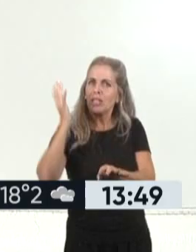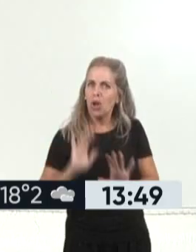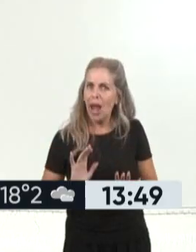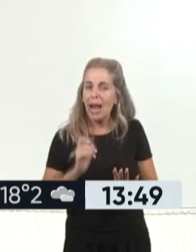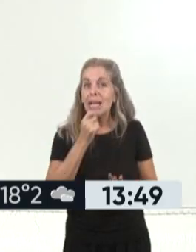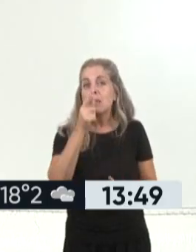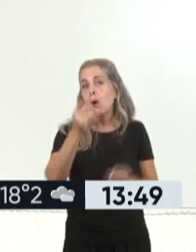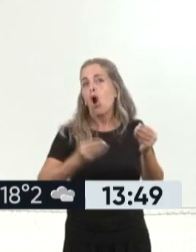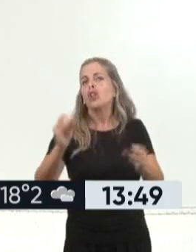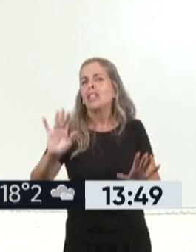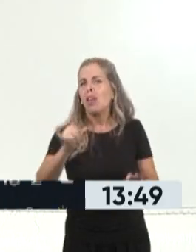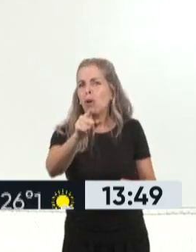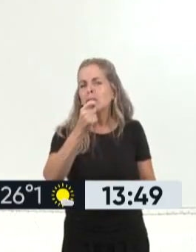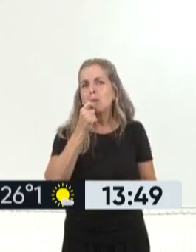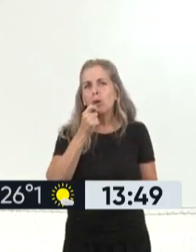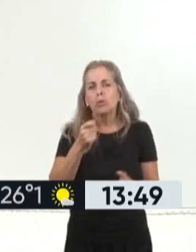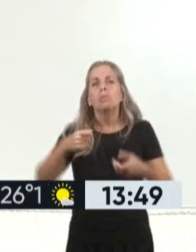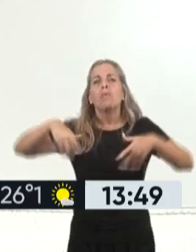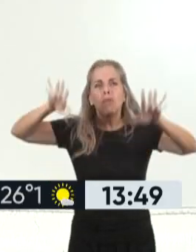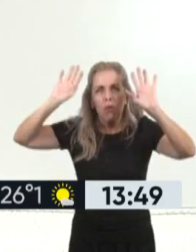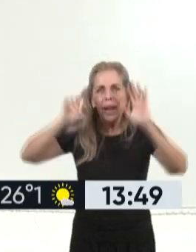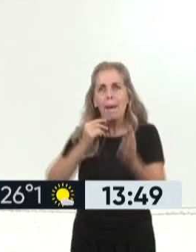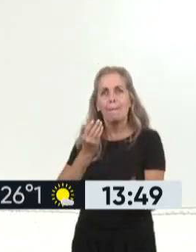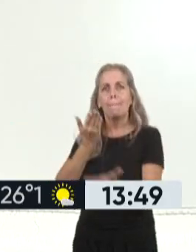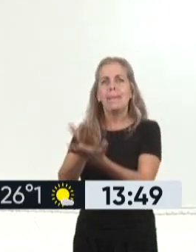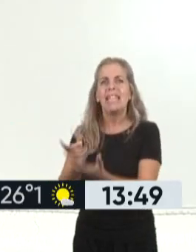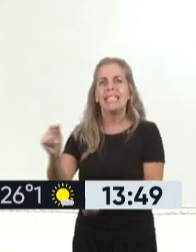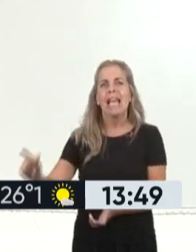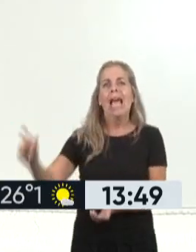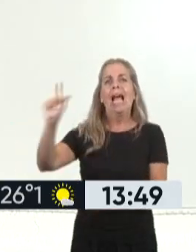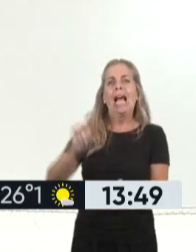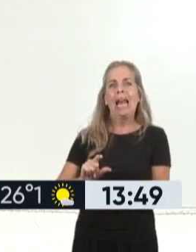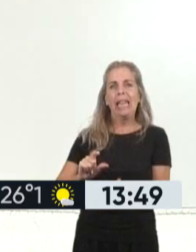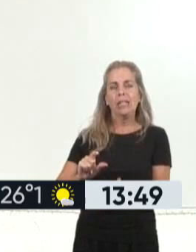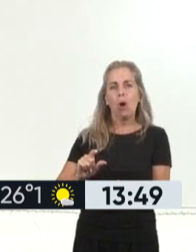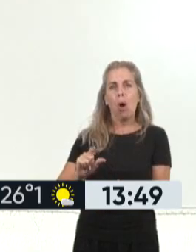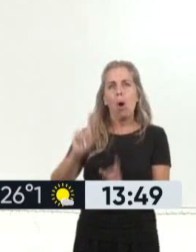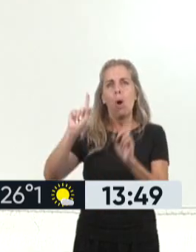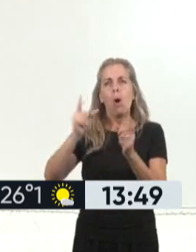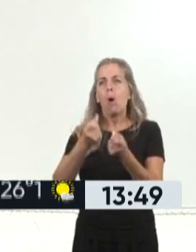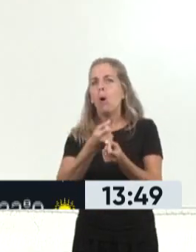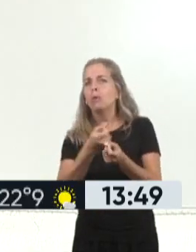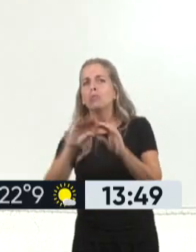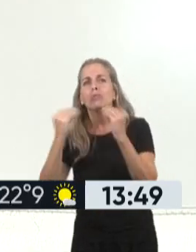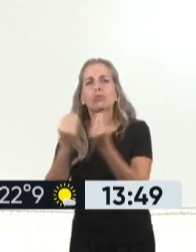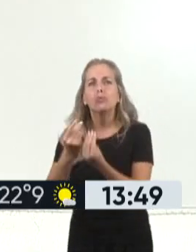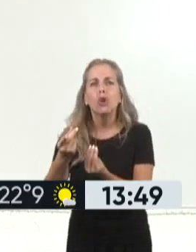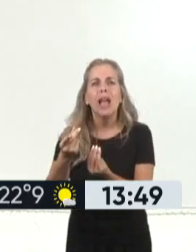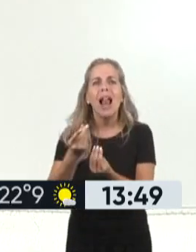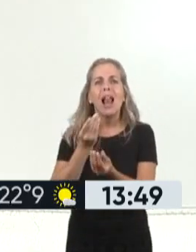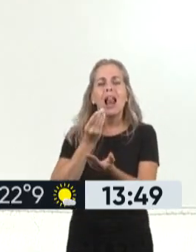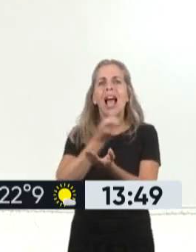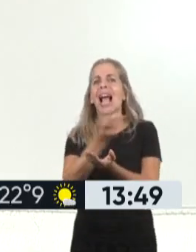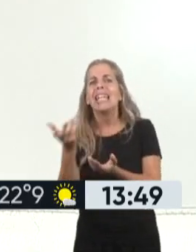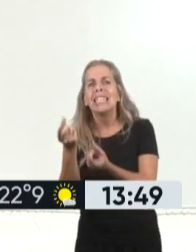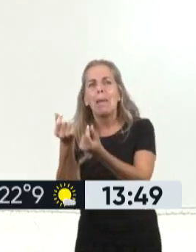un crédito y darías un cheque en blanco a alguien que te trae la posibilidad de tomar una deuda sin conocer el monto y